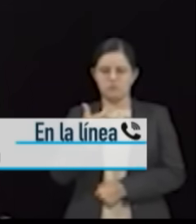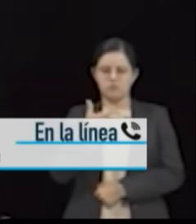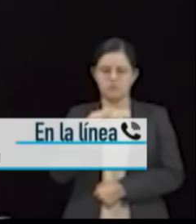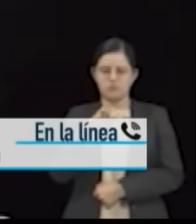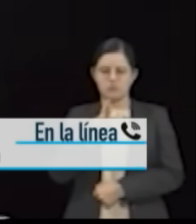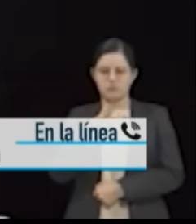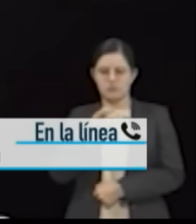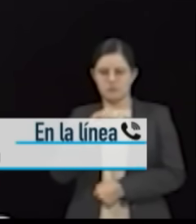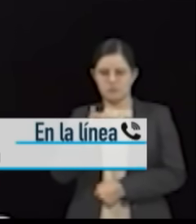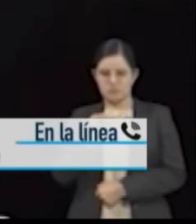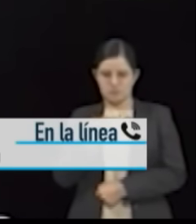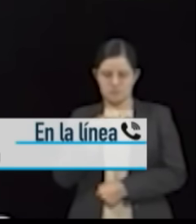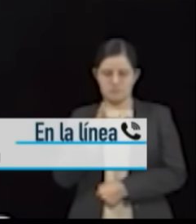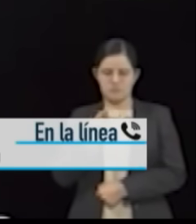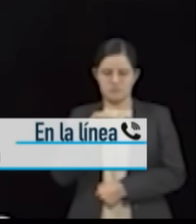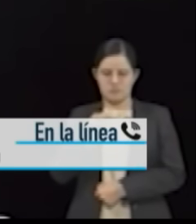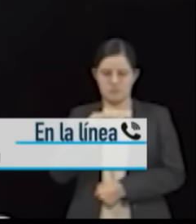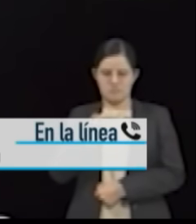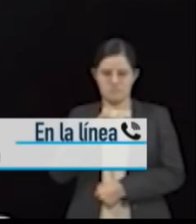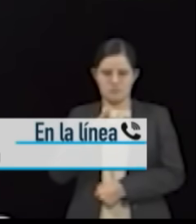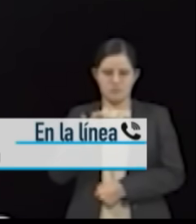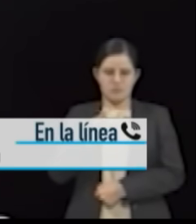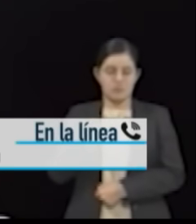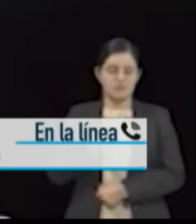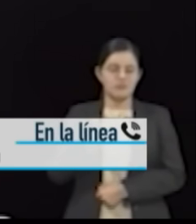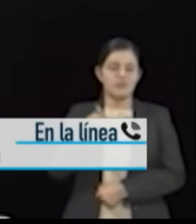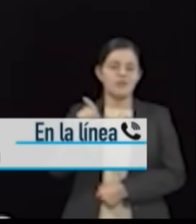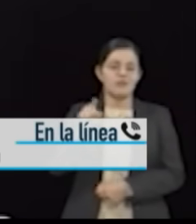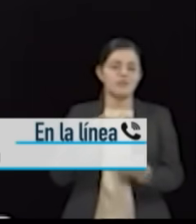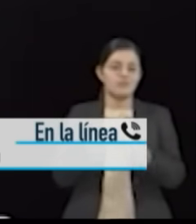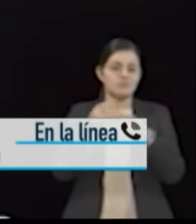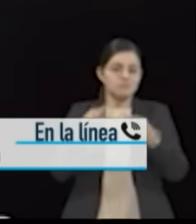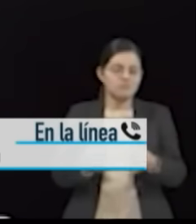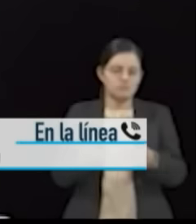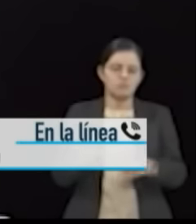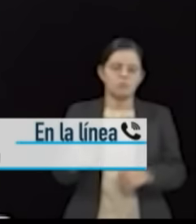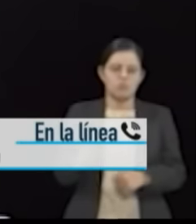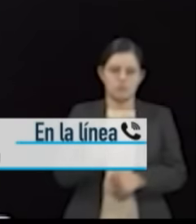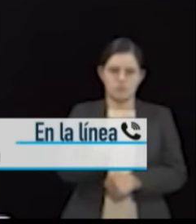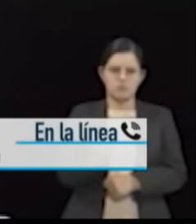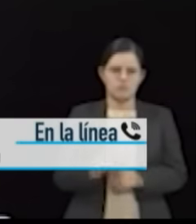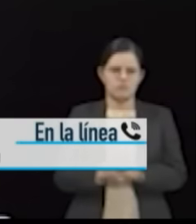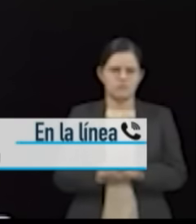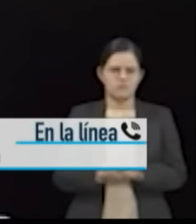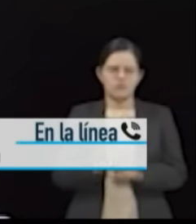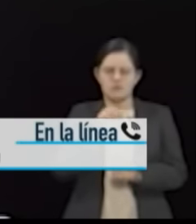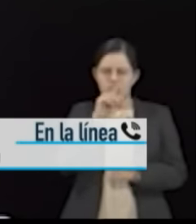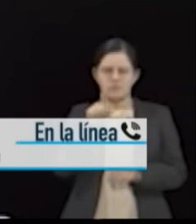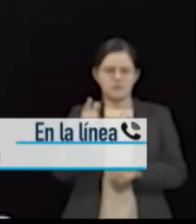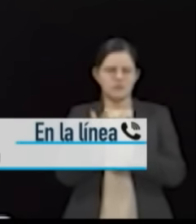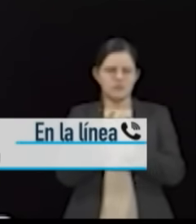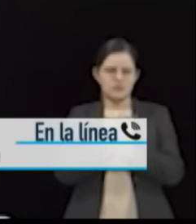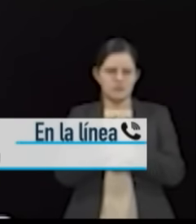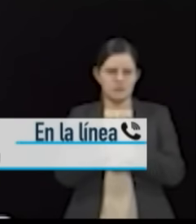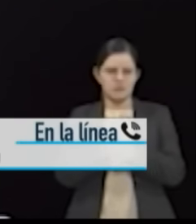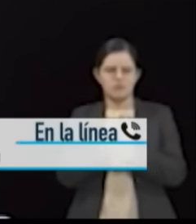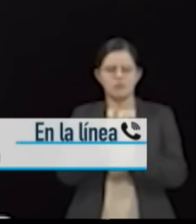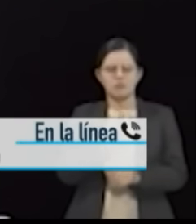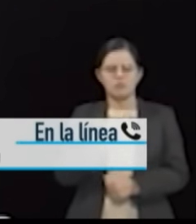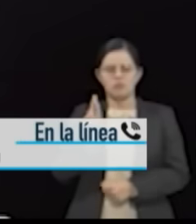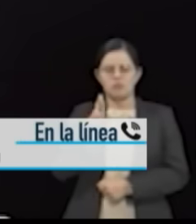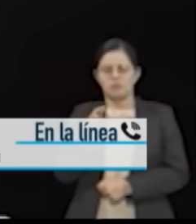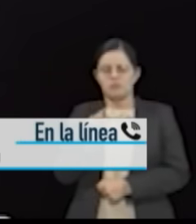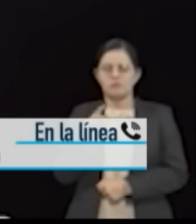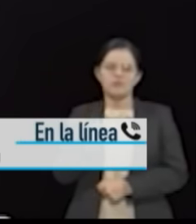electorales recriminaron enfáticamente que 2 funcionarias del INE hayan sido encañonadas por alguien que quería